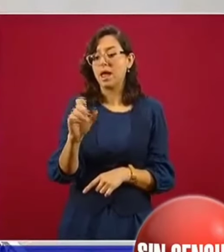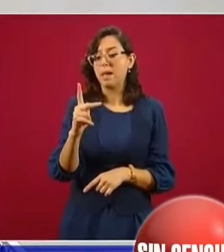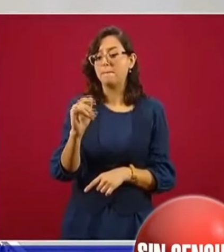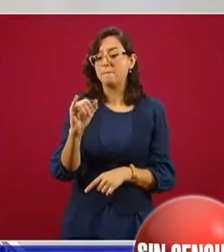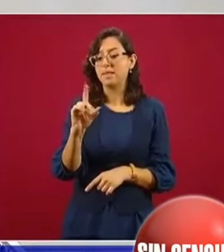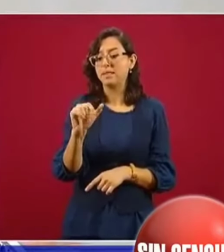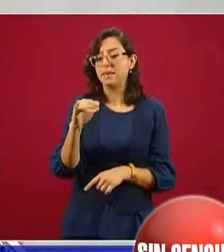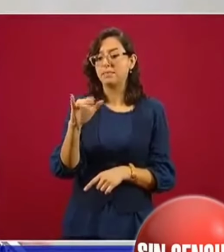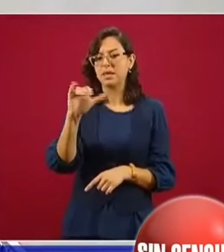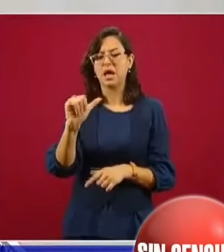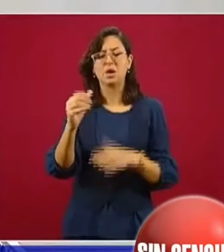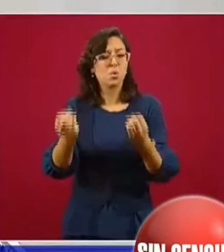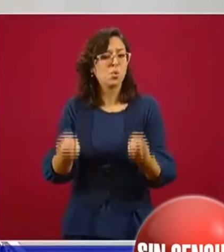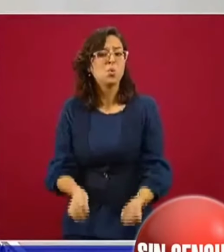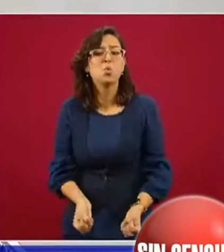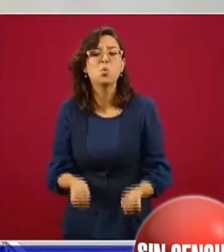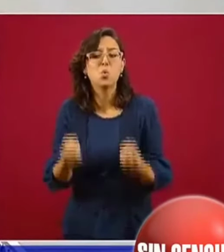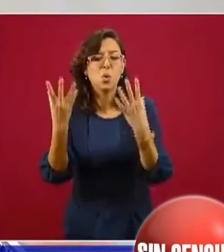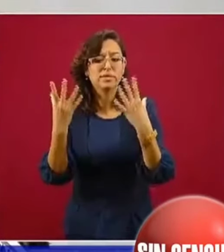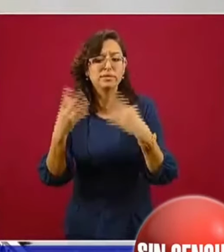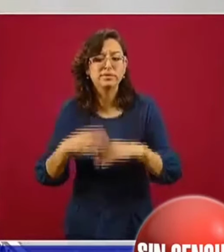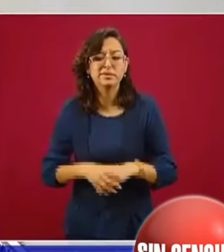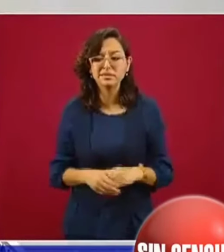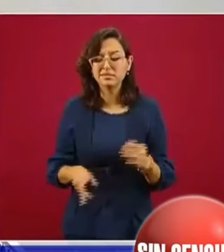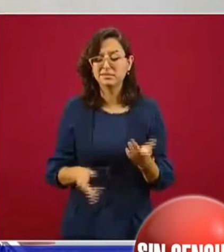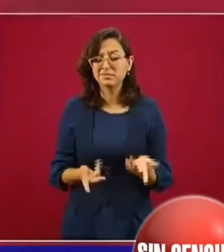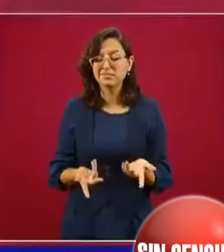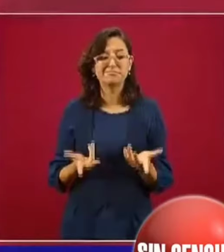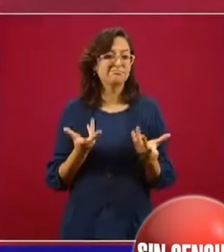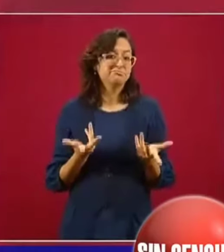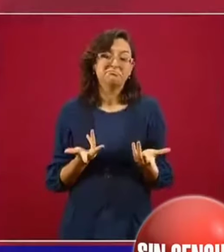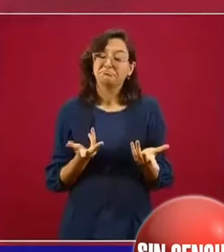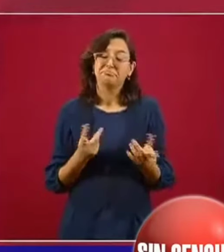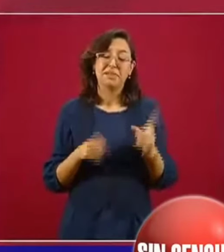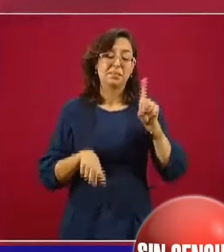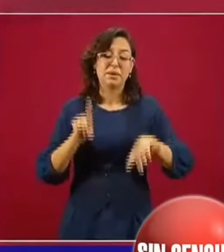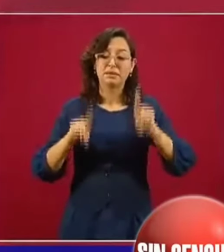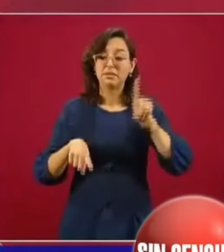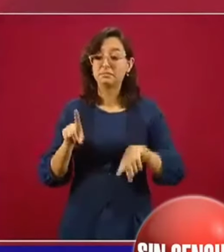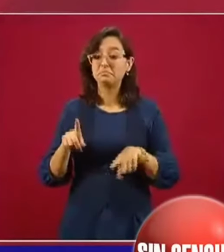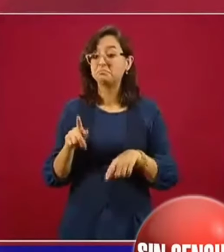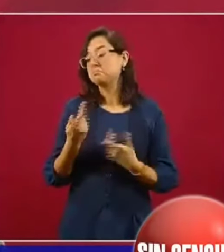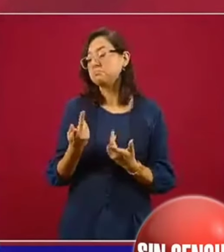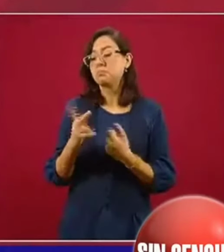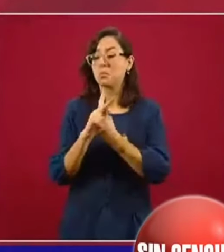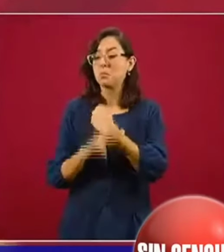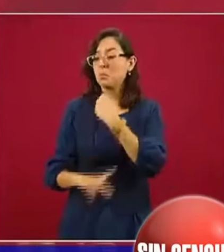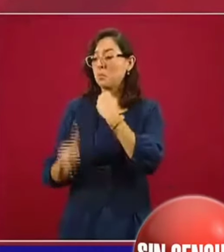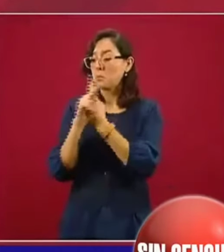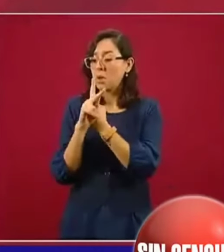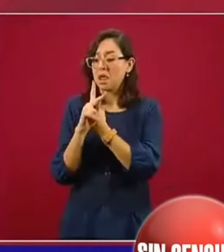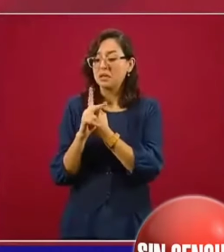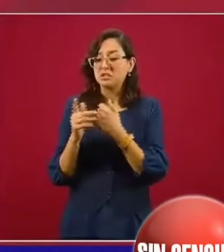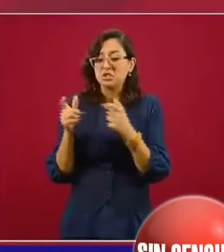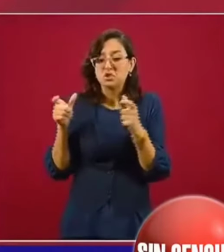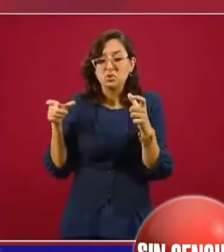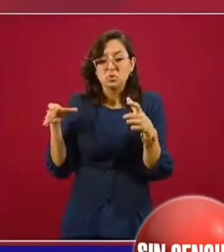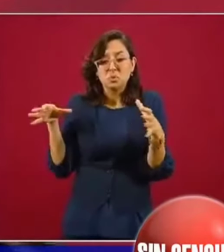necesarias. Generalmente, en países territorialmente pequeños, si uno hace una curva del